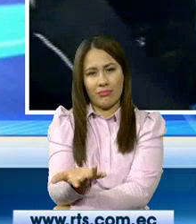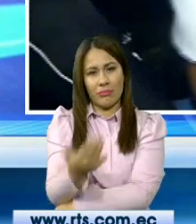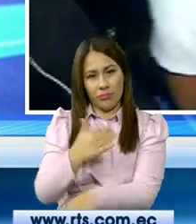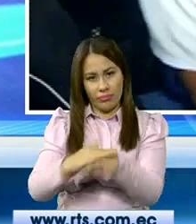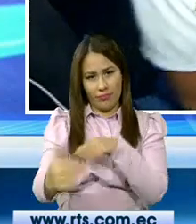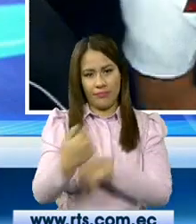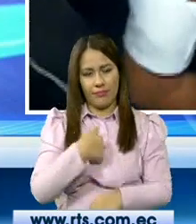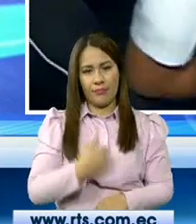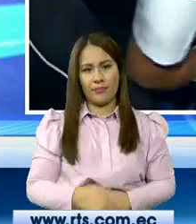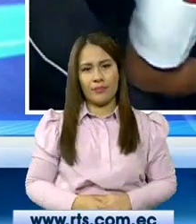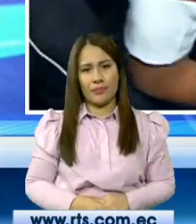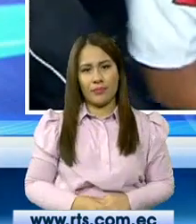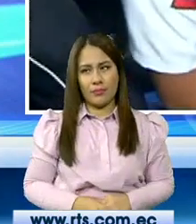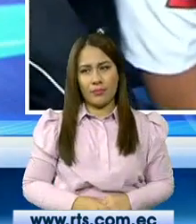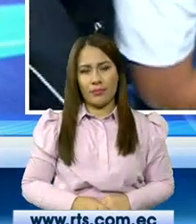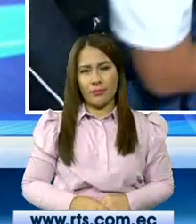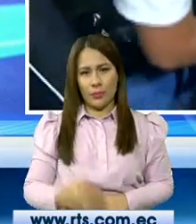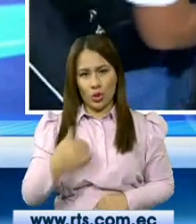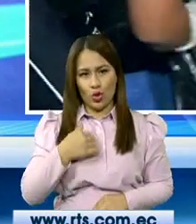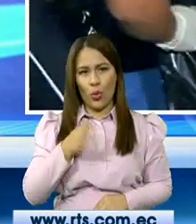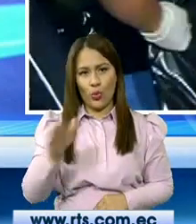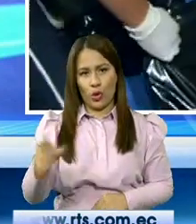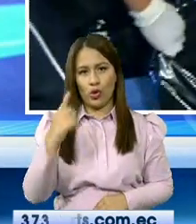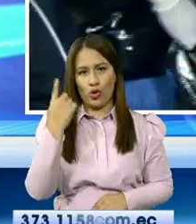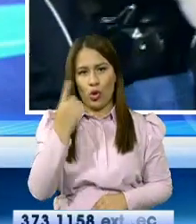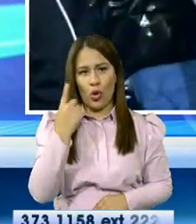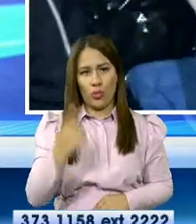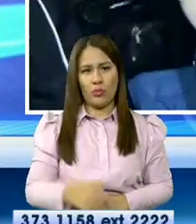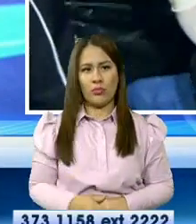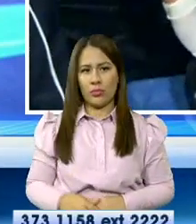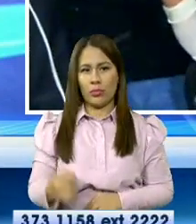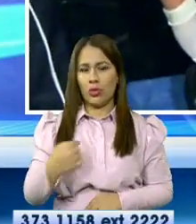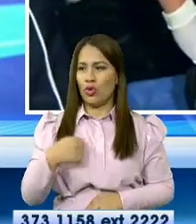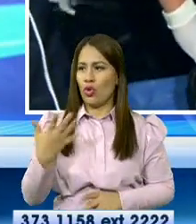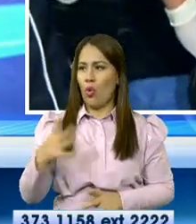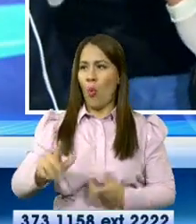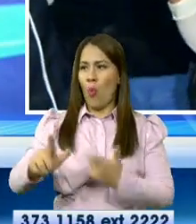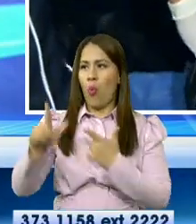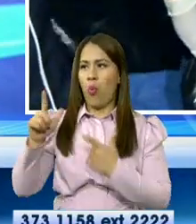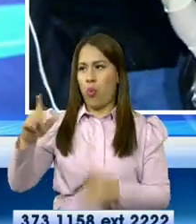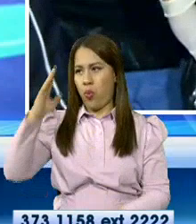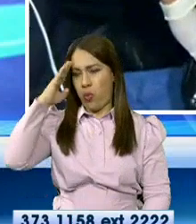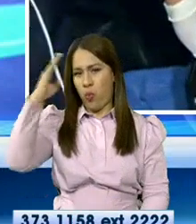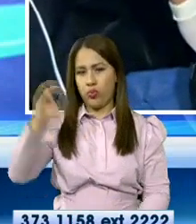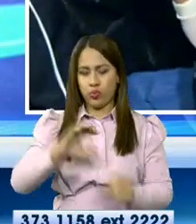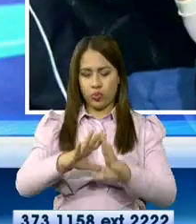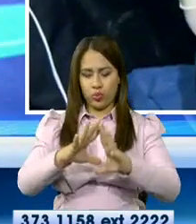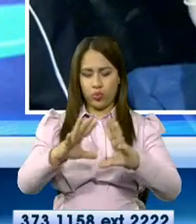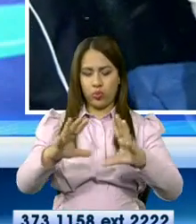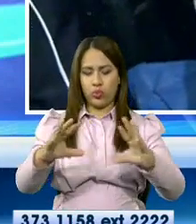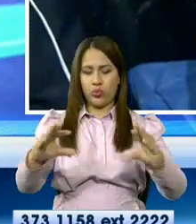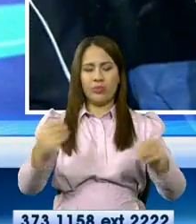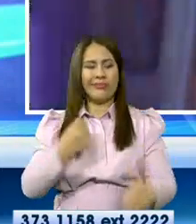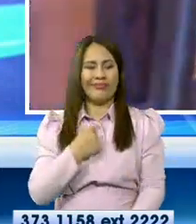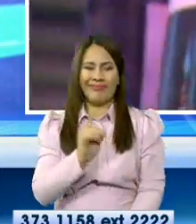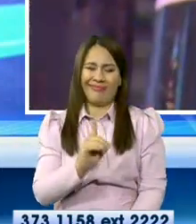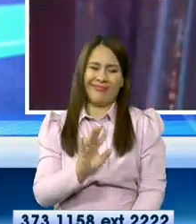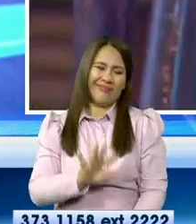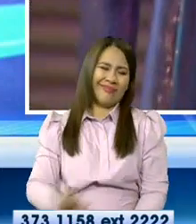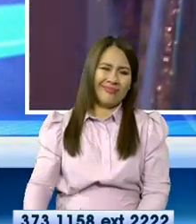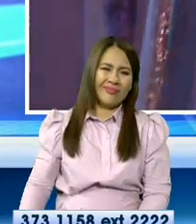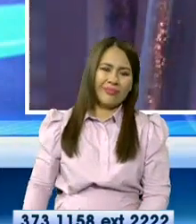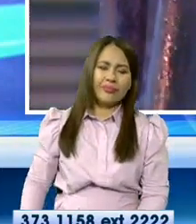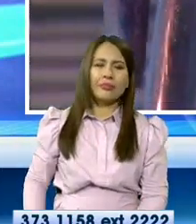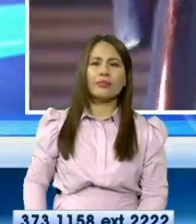Invítenme. Por no se preocupen, que yo voy solito, yo no ando con guardaespaldas, yo no soy malo. Claro, yo no, Hugo. Yo pero voy no solito. Solamente las